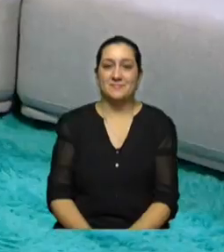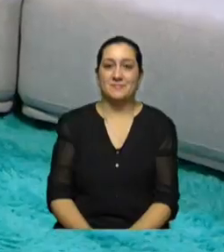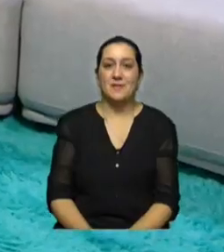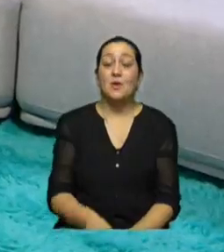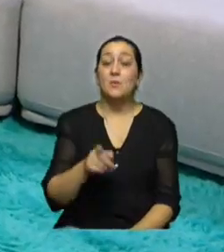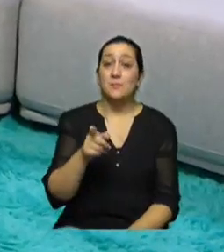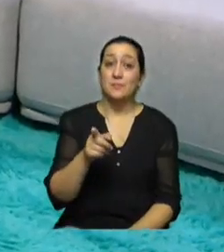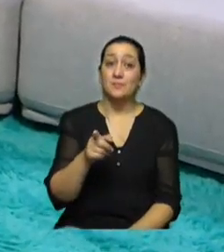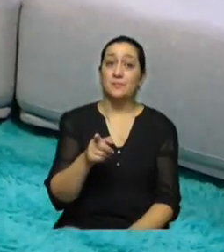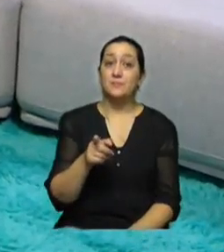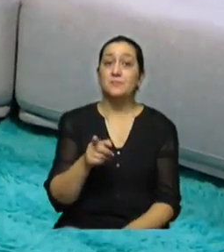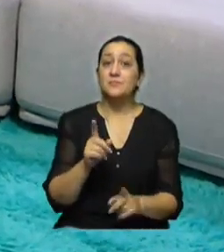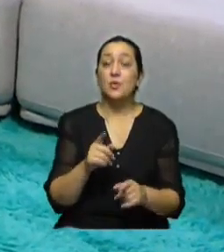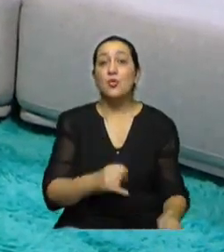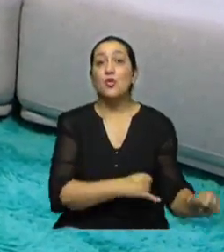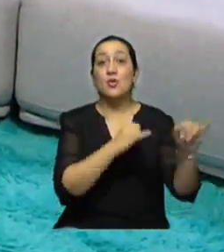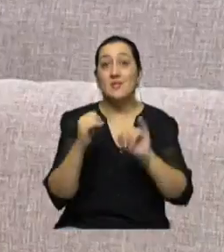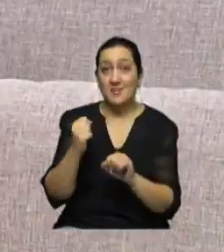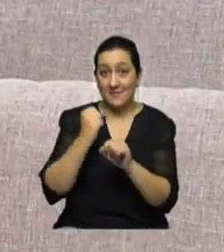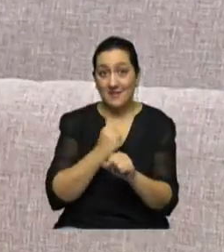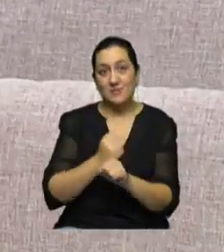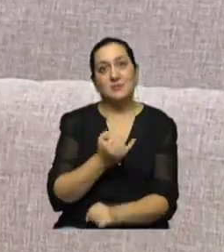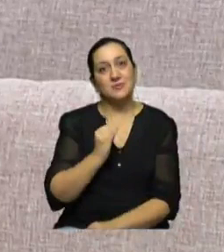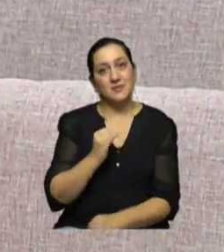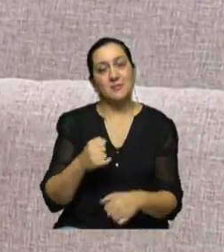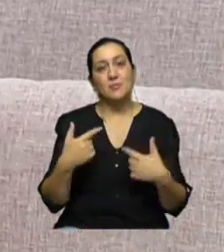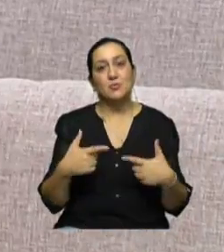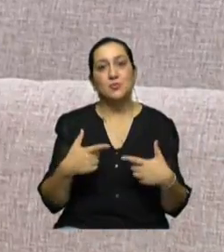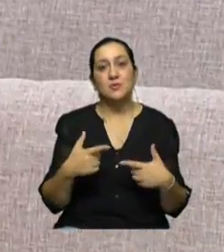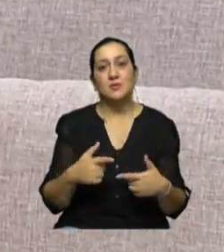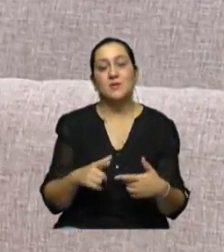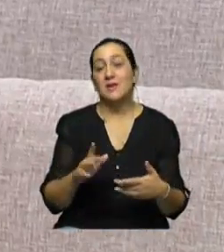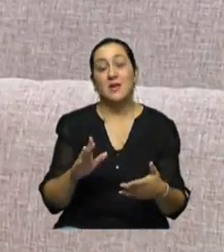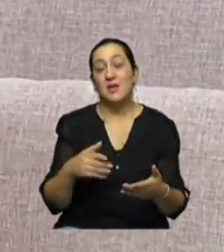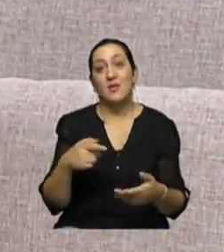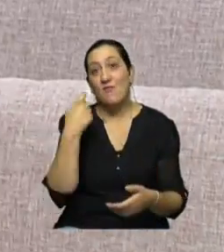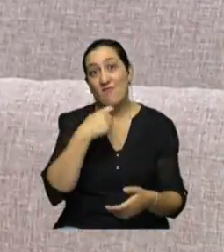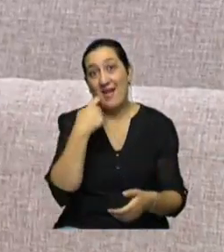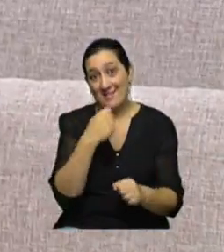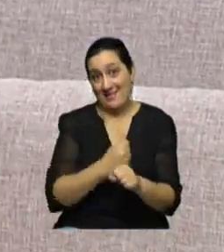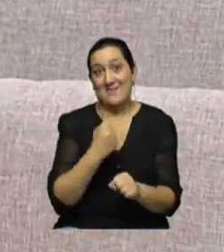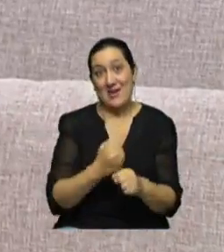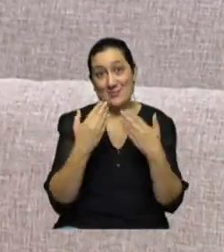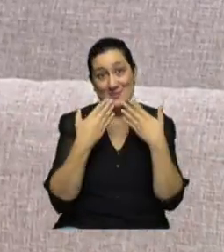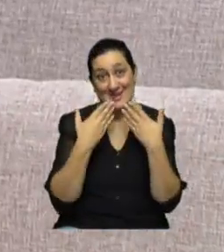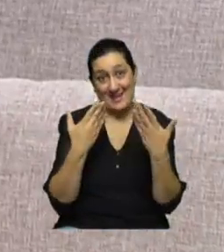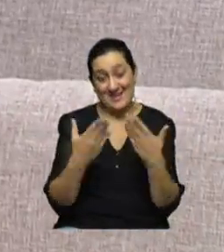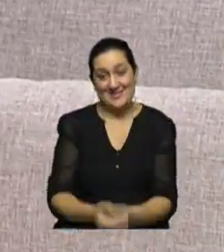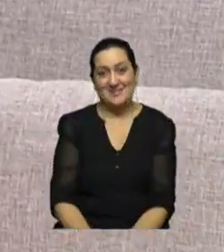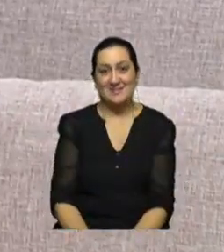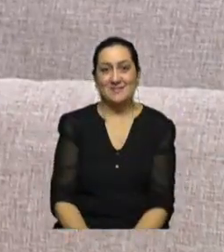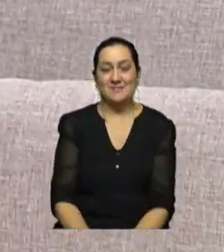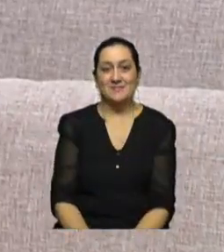Correcto. ¿Y usted? Entonces, rodaje todo el día. Yo de rodaje todo el día, por suerte, que no falte el trabajo, agradecemos y que no